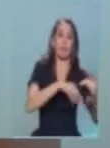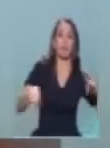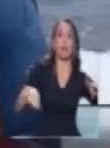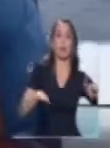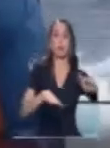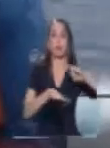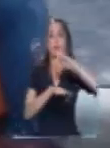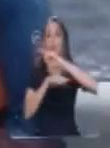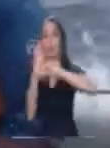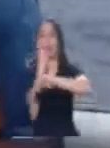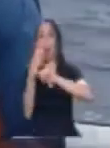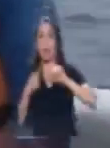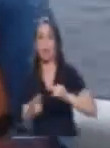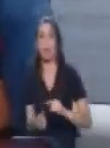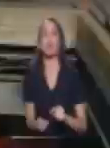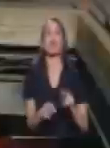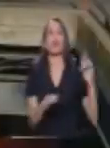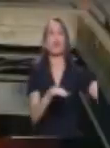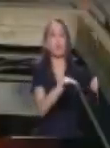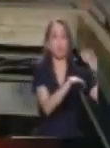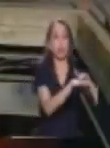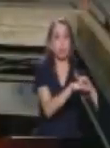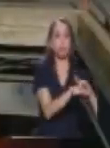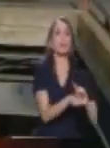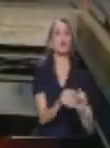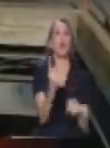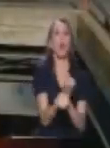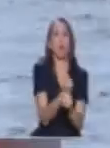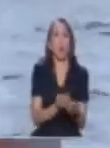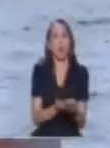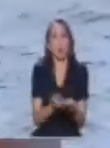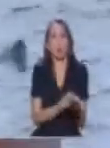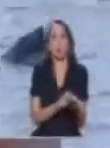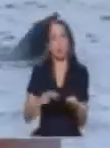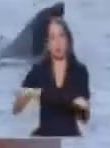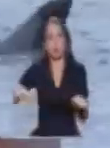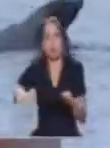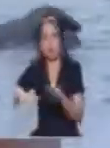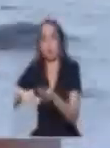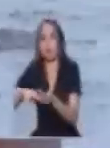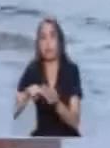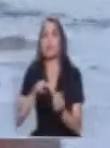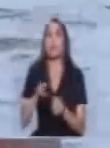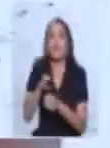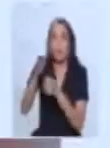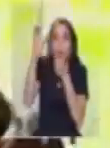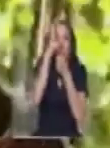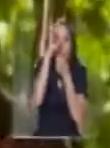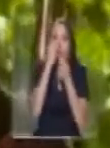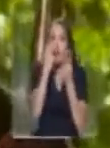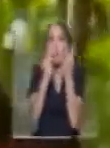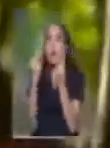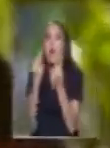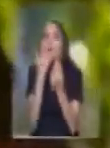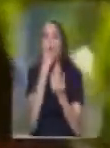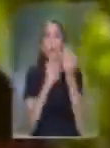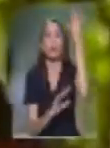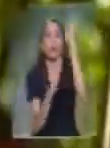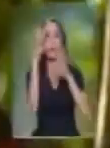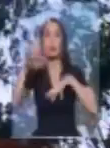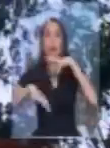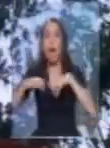1 hora en lancha, llegamos al muelle para descubrir sus bondades, su gente, su flora y su fauna.